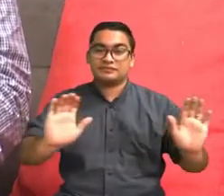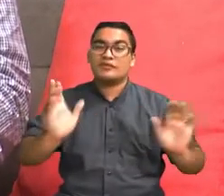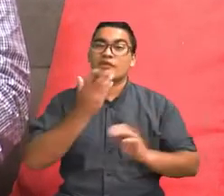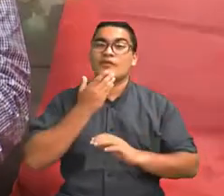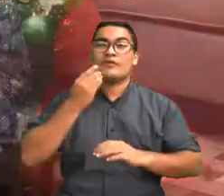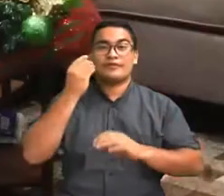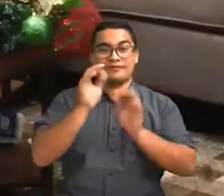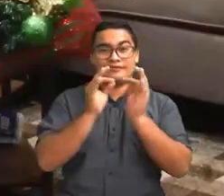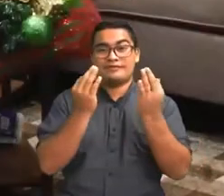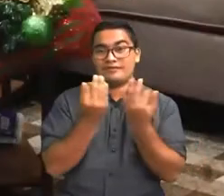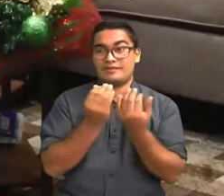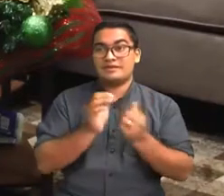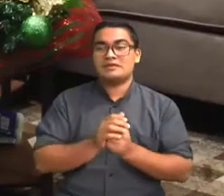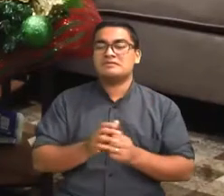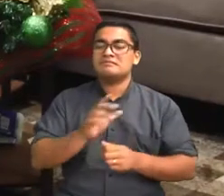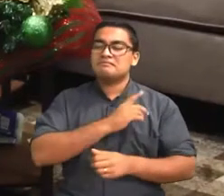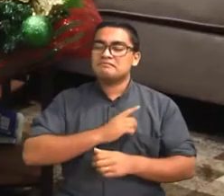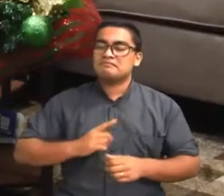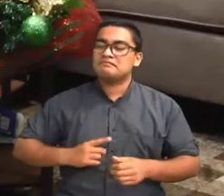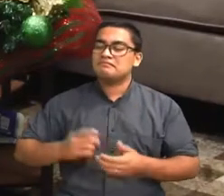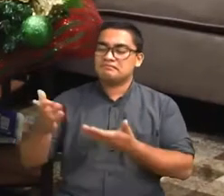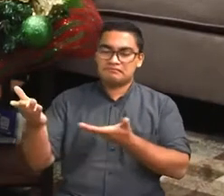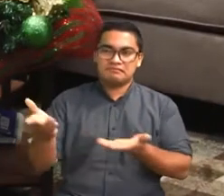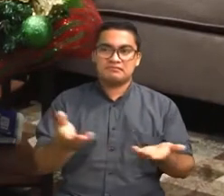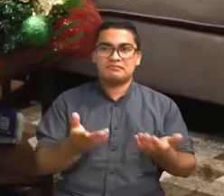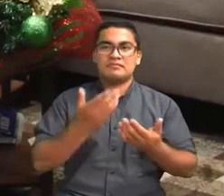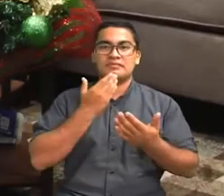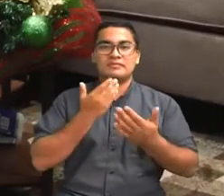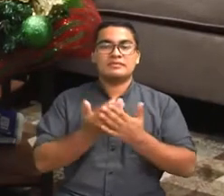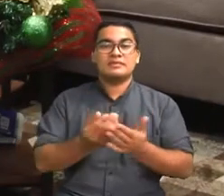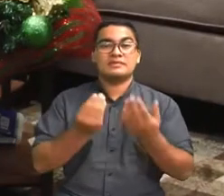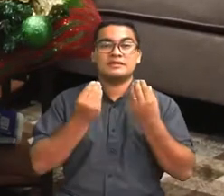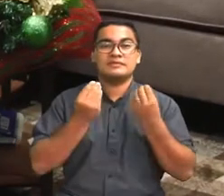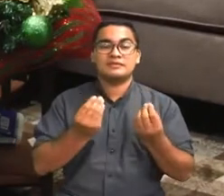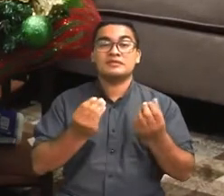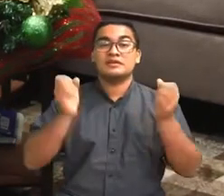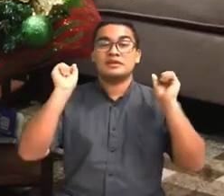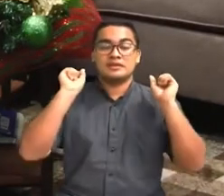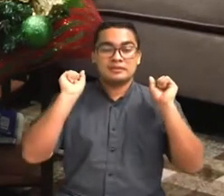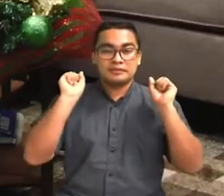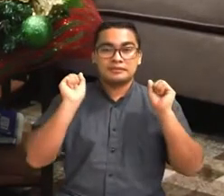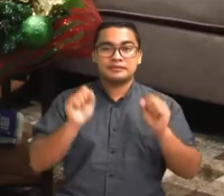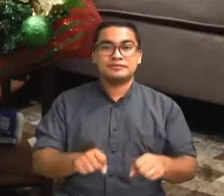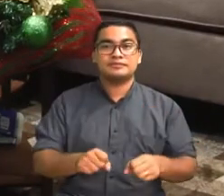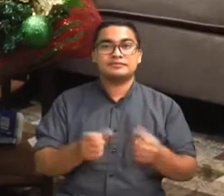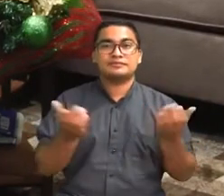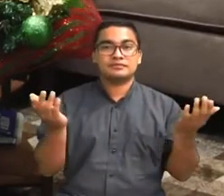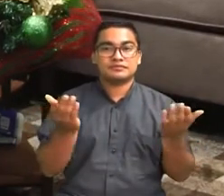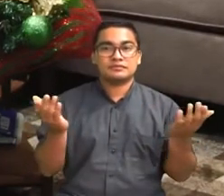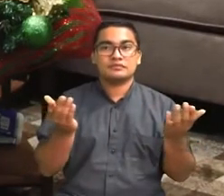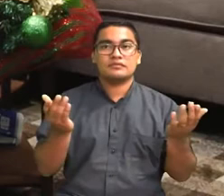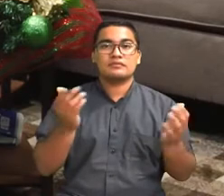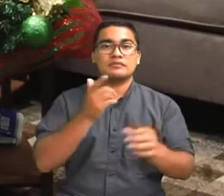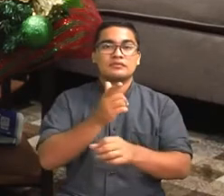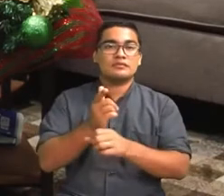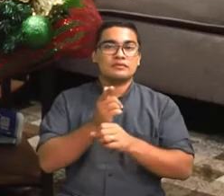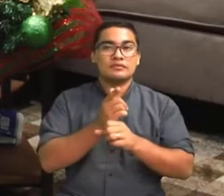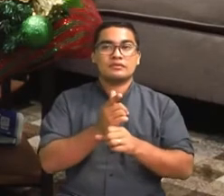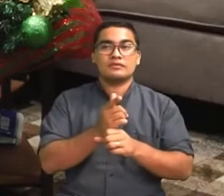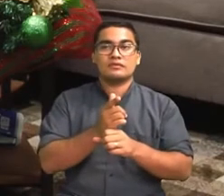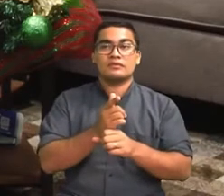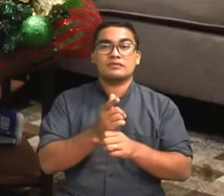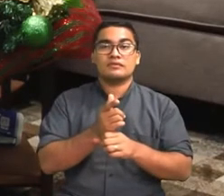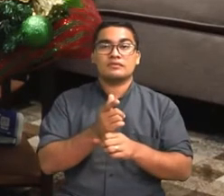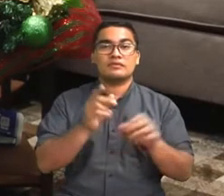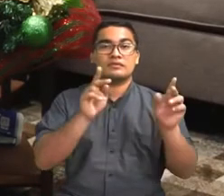compañera, bienvenida, muchas gracias por estar con nosotros. Bueno, muchas gracias por la oportunidad de estar en el canal que